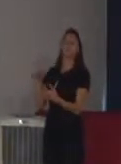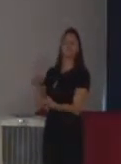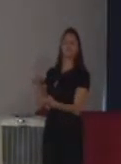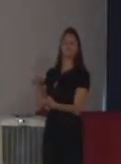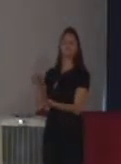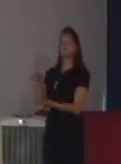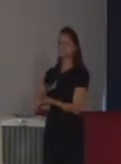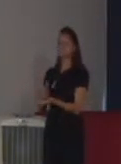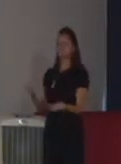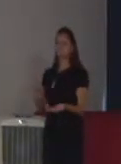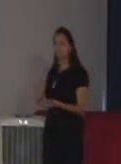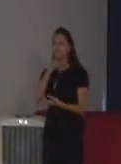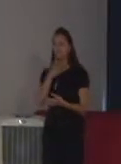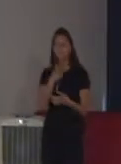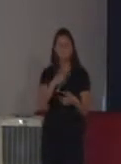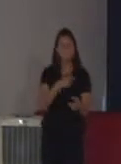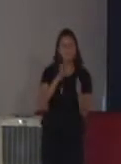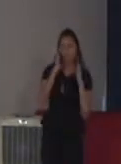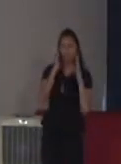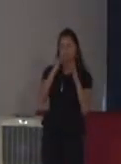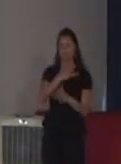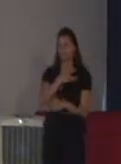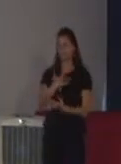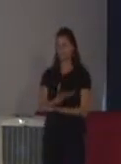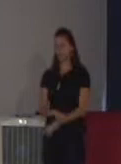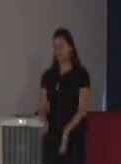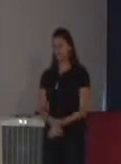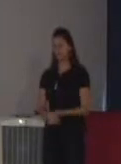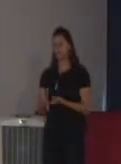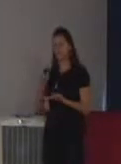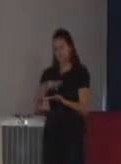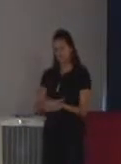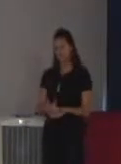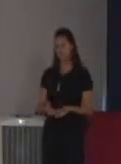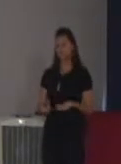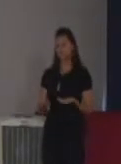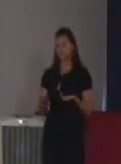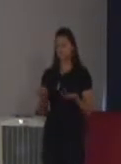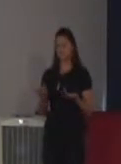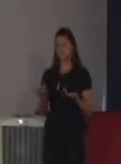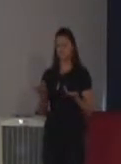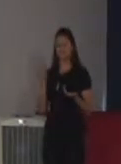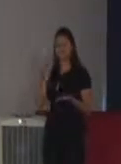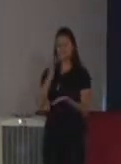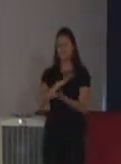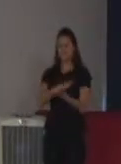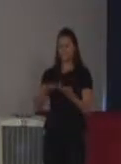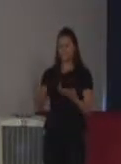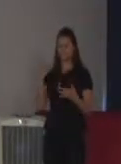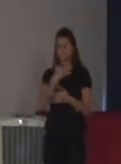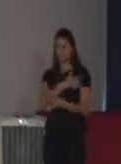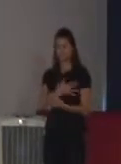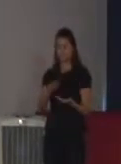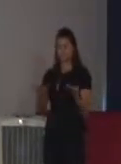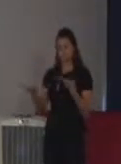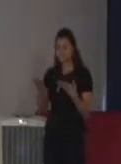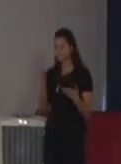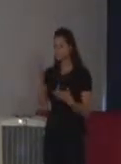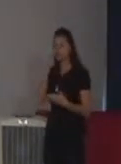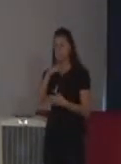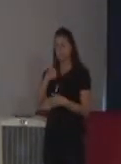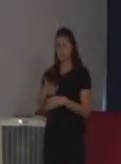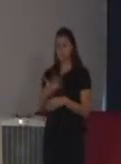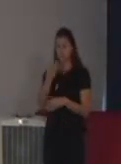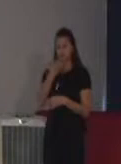como inasistencia sanitaria, que de una u otra manera, por esa ausencia sanitaria o de servicios de salud, etcétera, etcétera, a